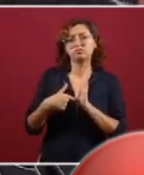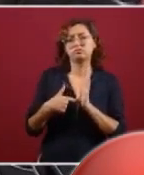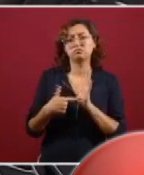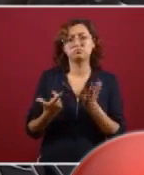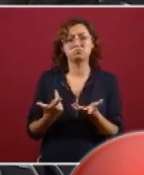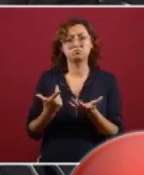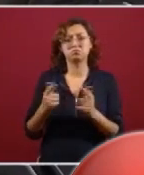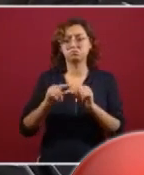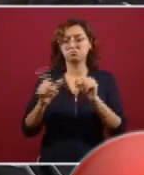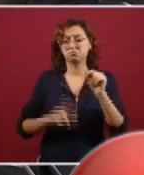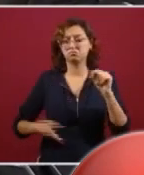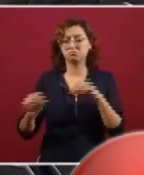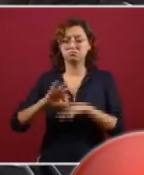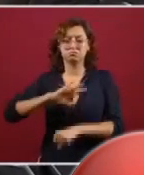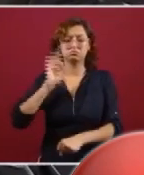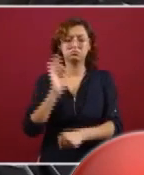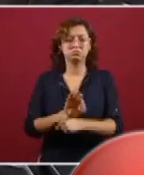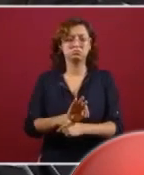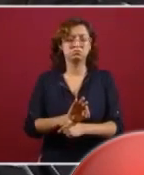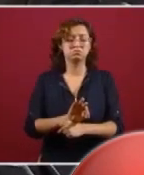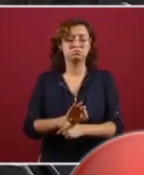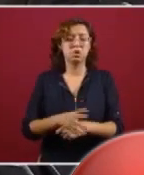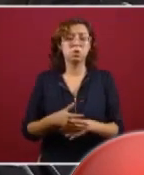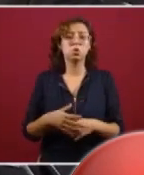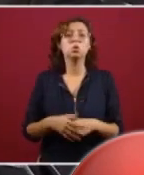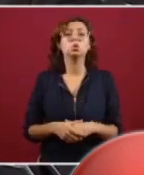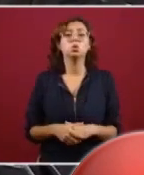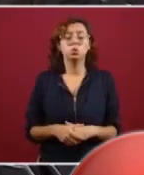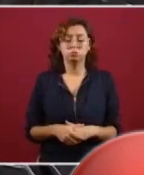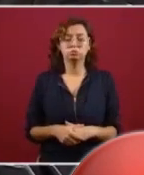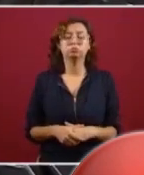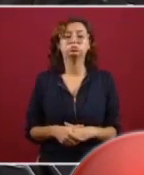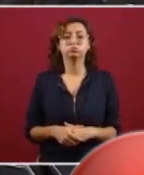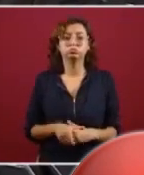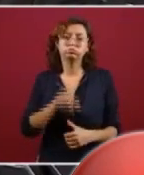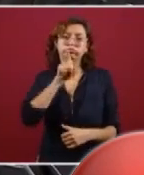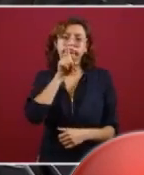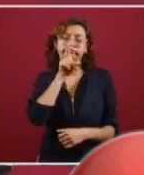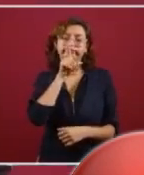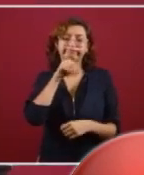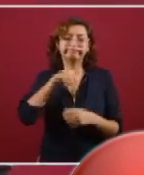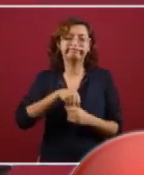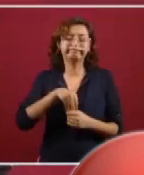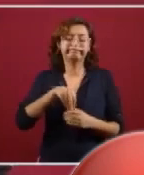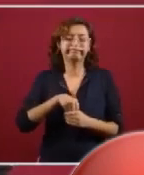un asunto de seguridad nacional, se ocultaba la información.